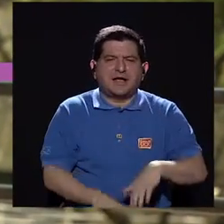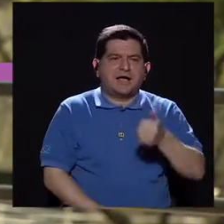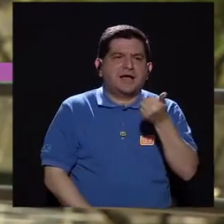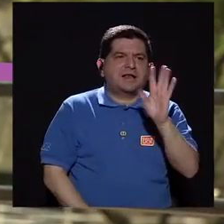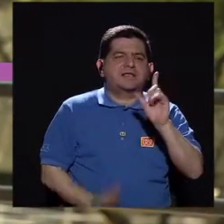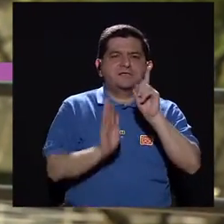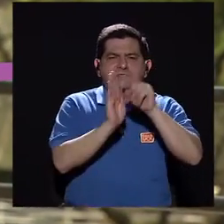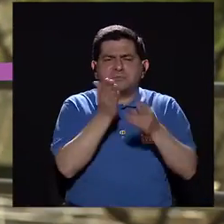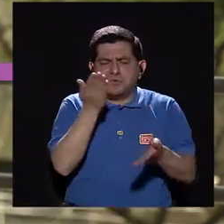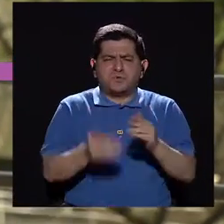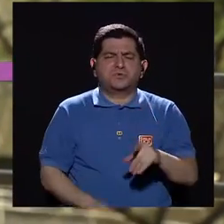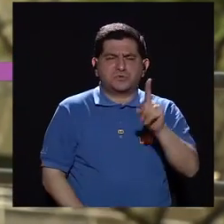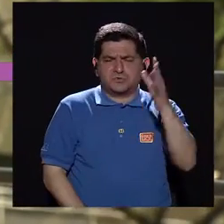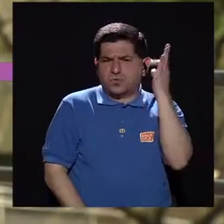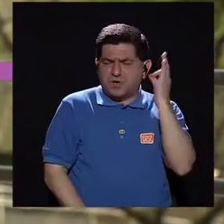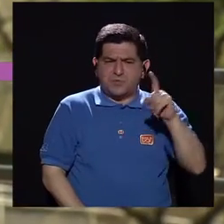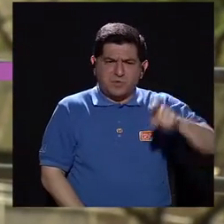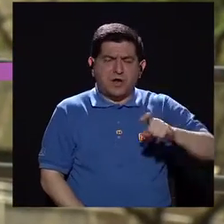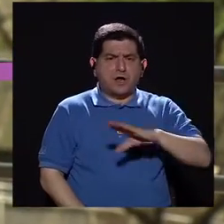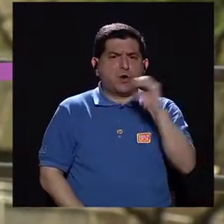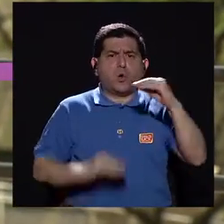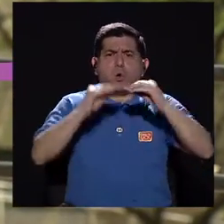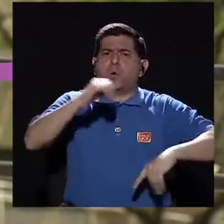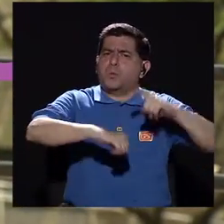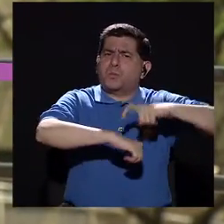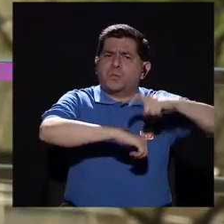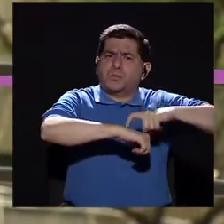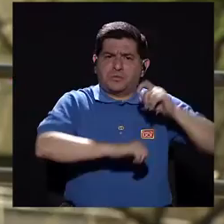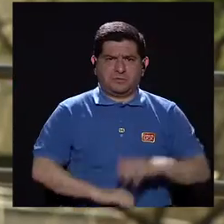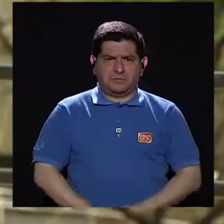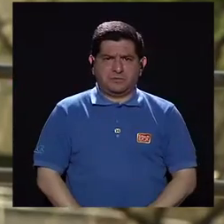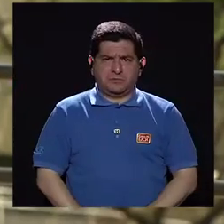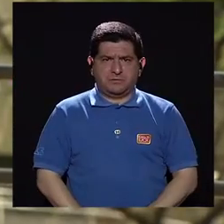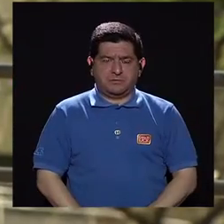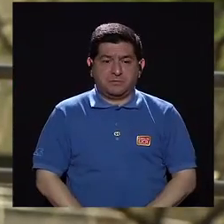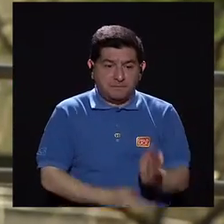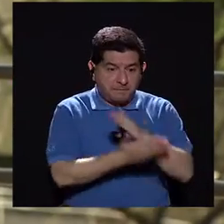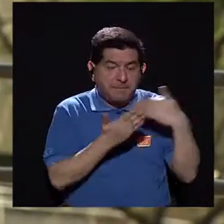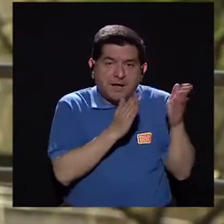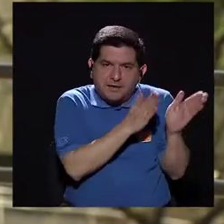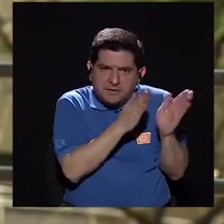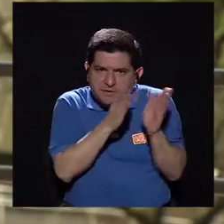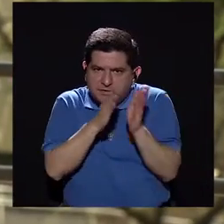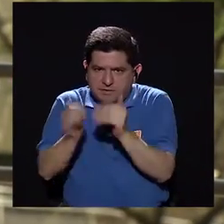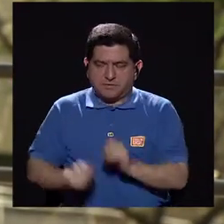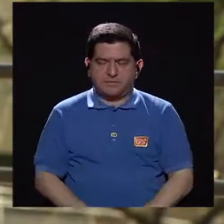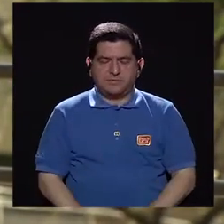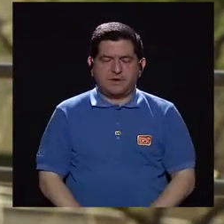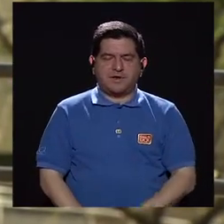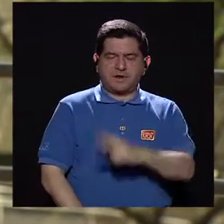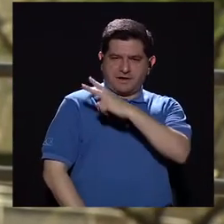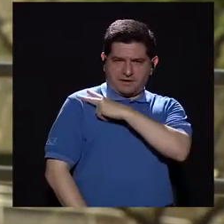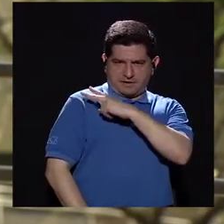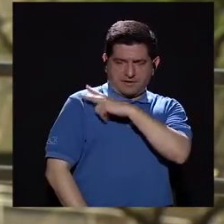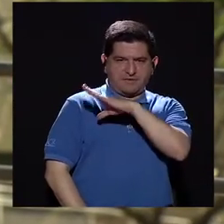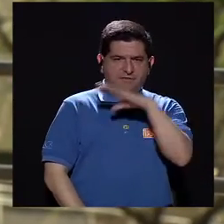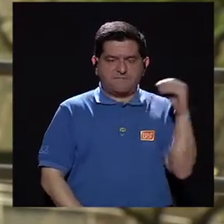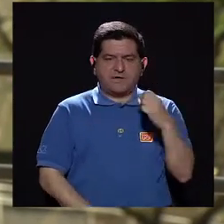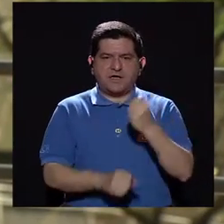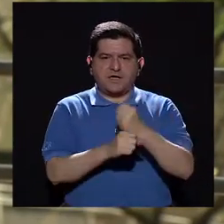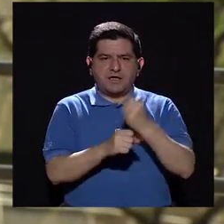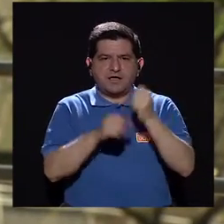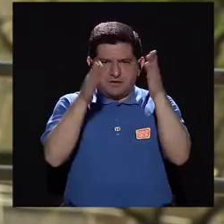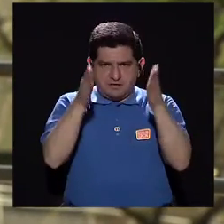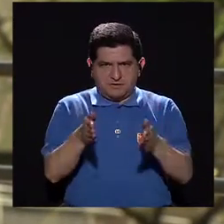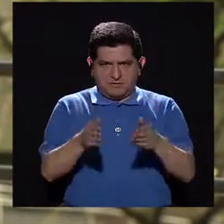leche, los 15 minutos que puede durar una mujer extrayéndose o menos la leche materna. Por lo tanto, es parte de organización patronal